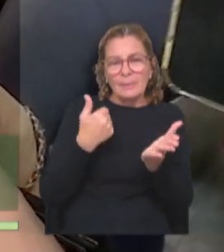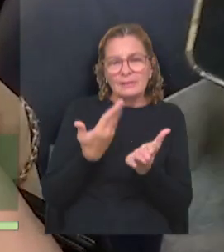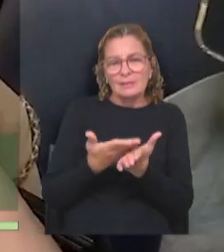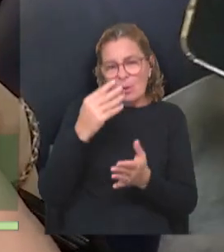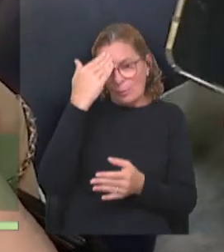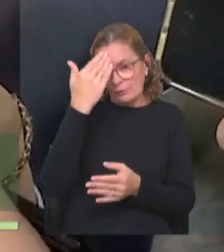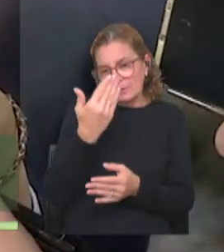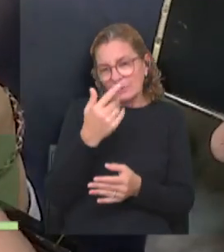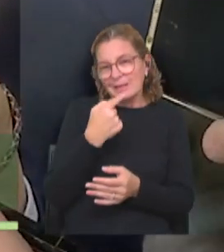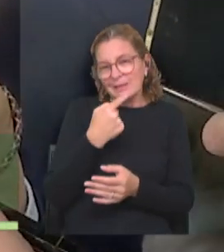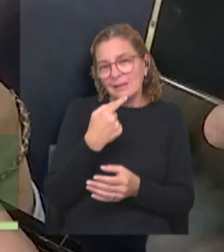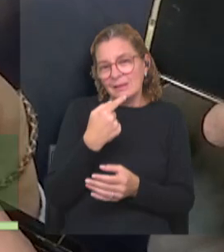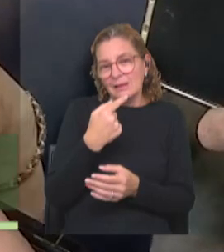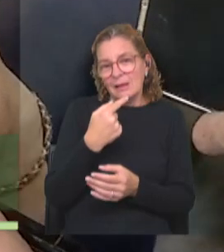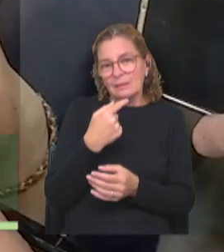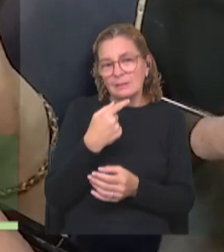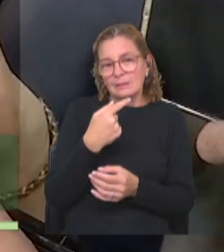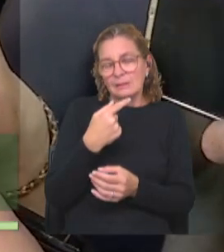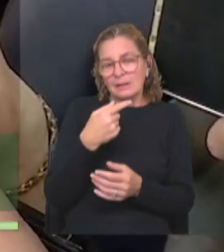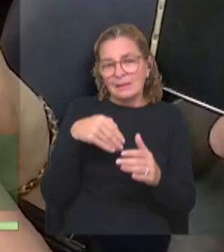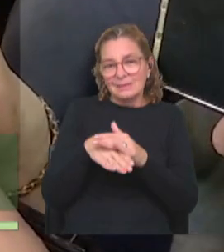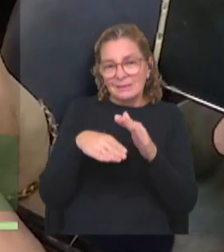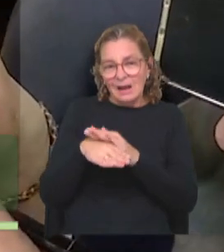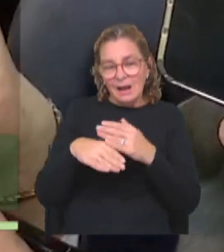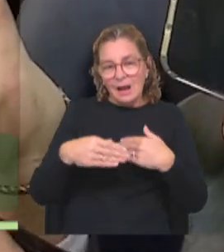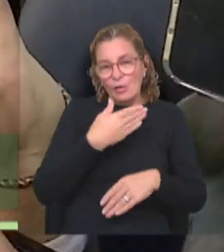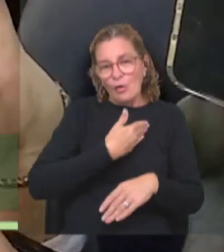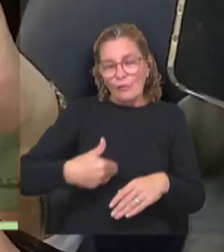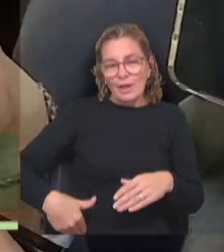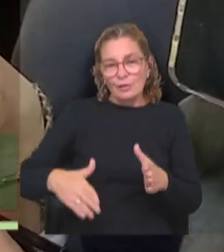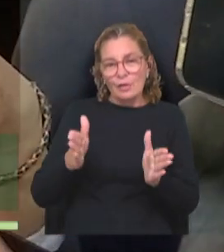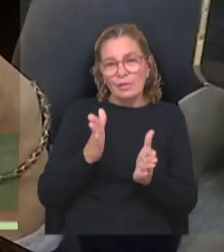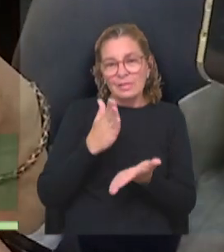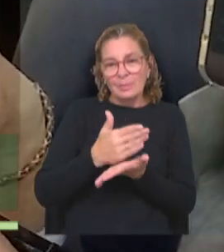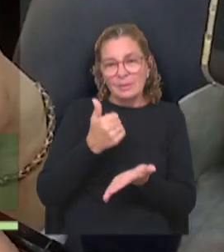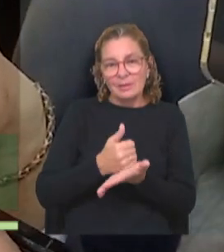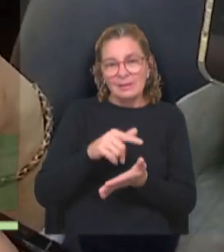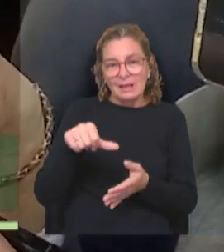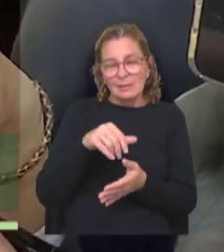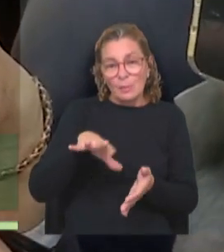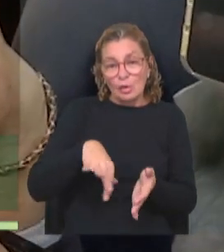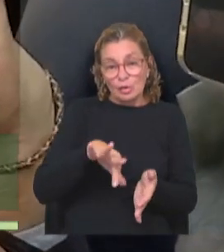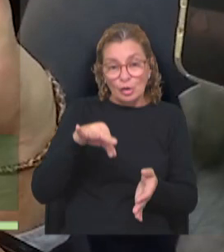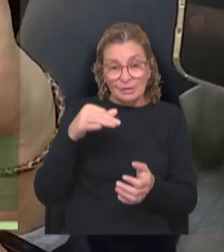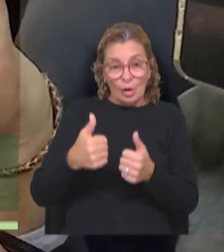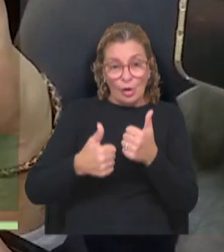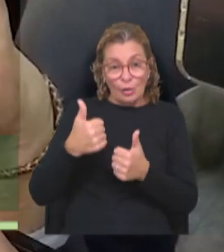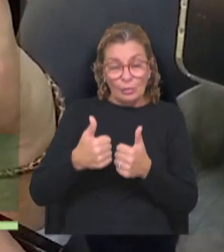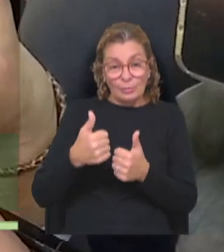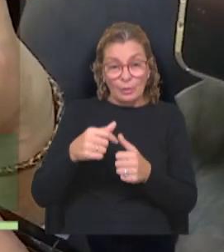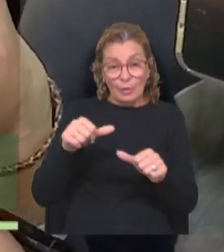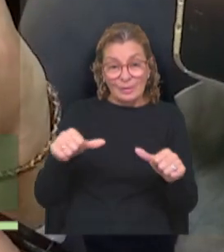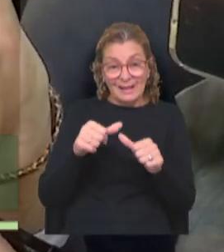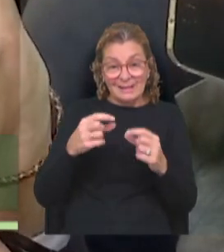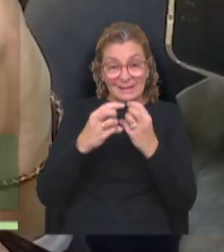Amplio que procuraban que los ingresos a los gobiernos departamentales se hicieran por sorteos y concursos, tal como se hace